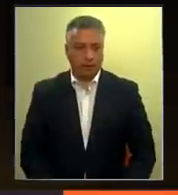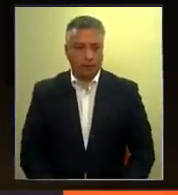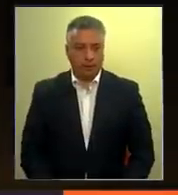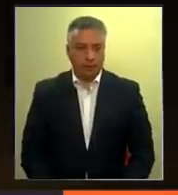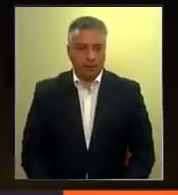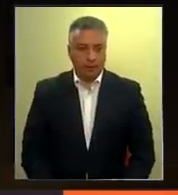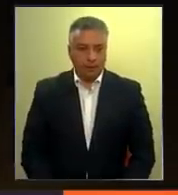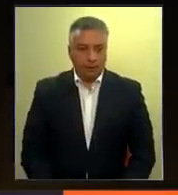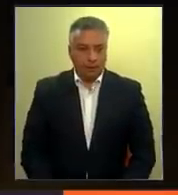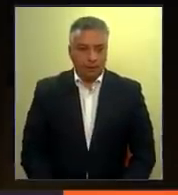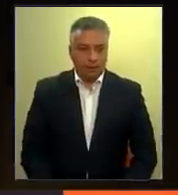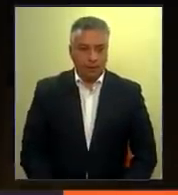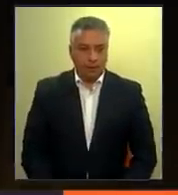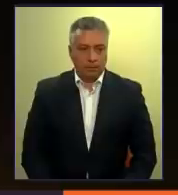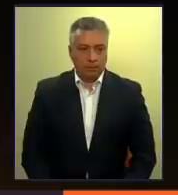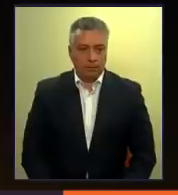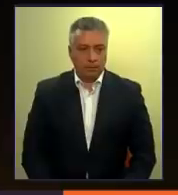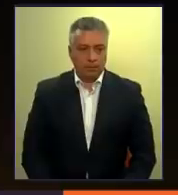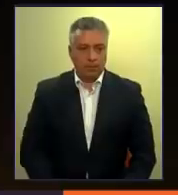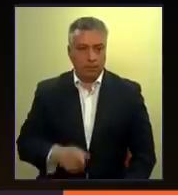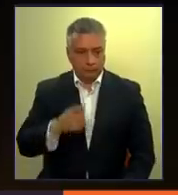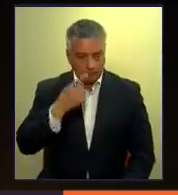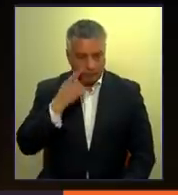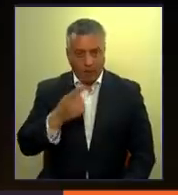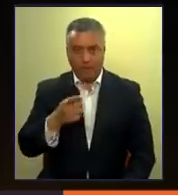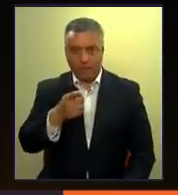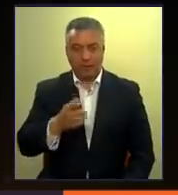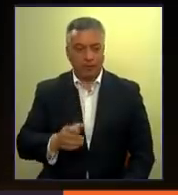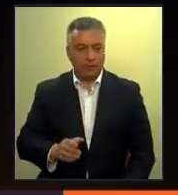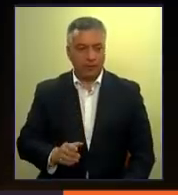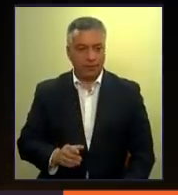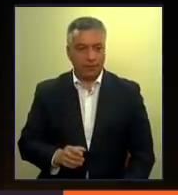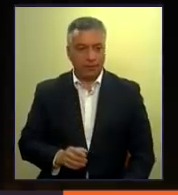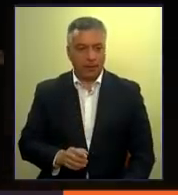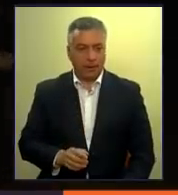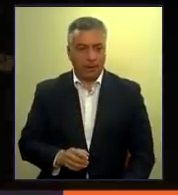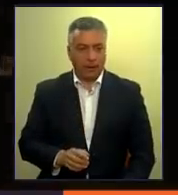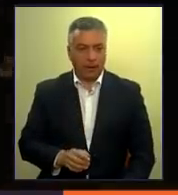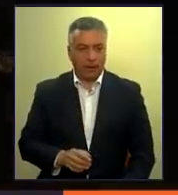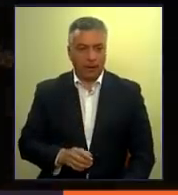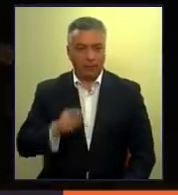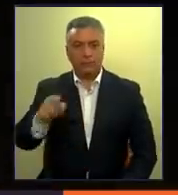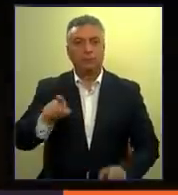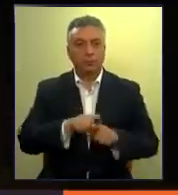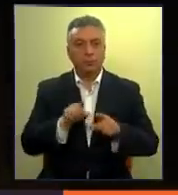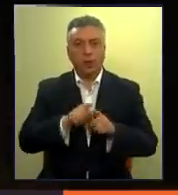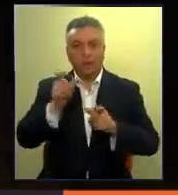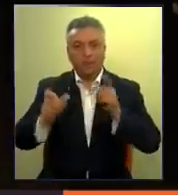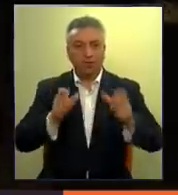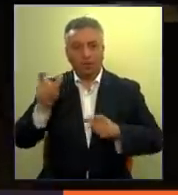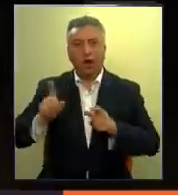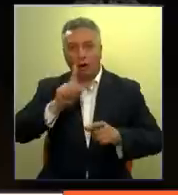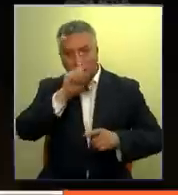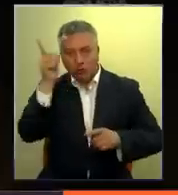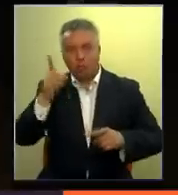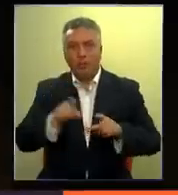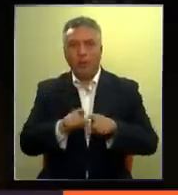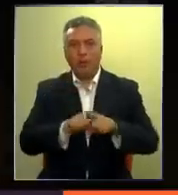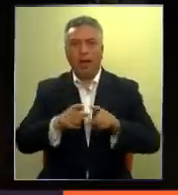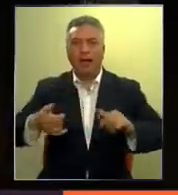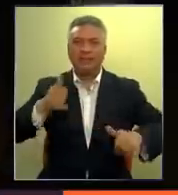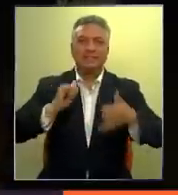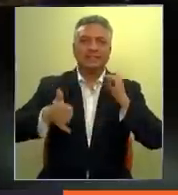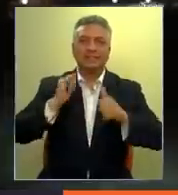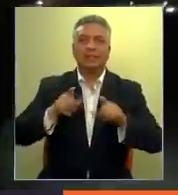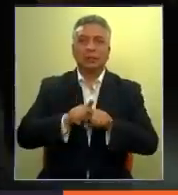si la duda, así de harta gente que sabe juntarse a carretear, esa onda situación de